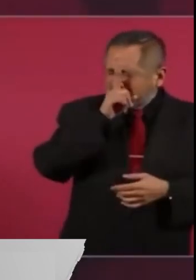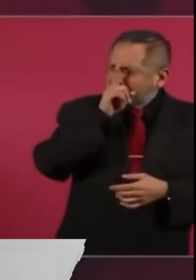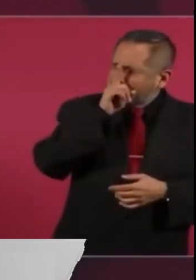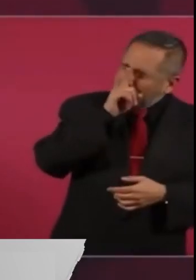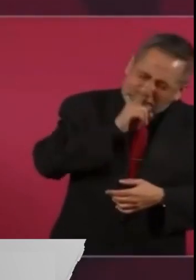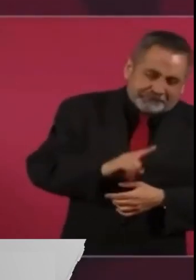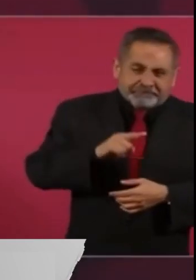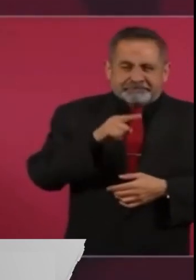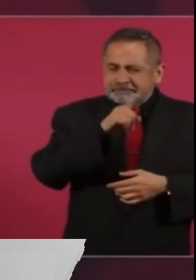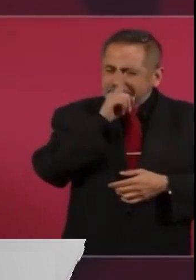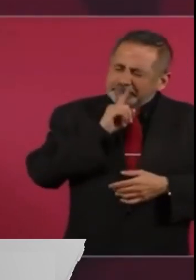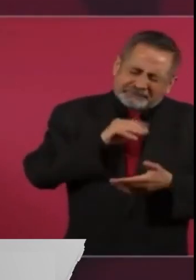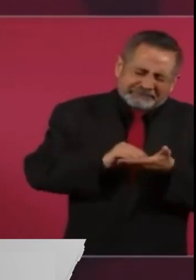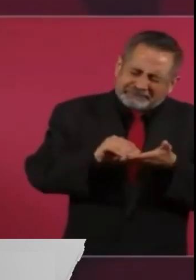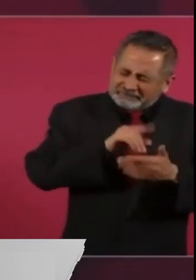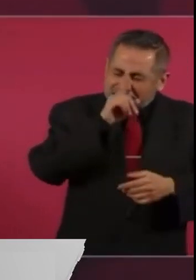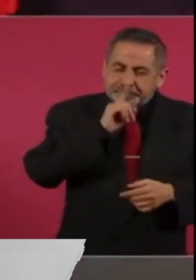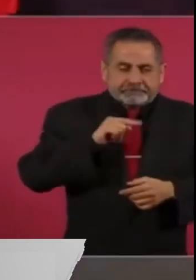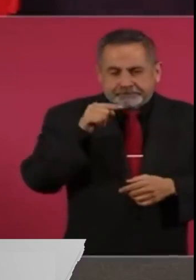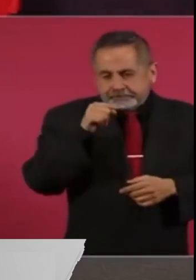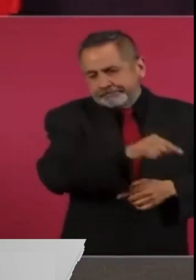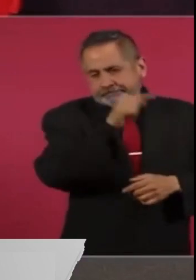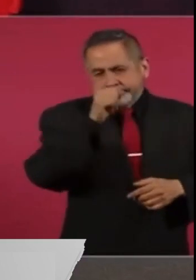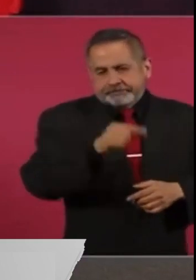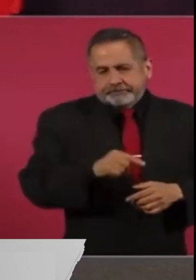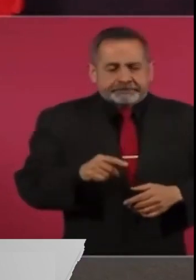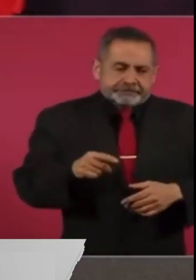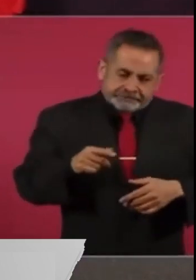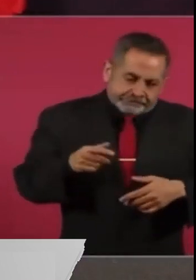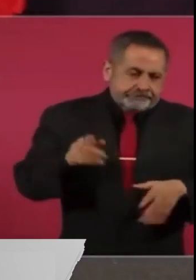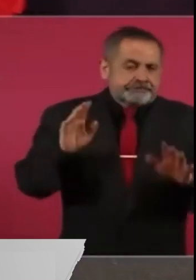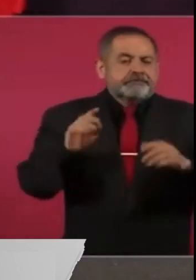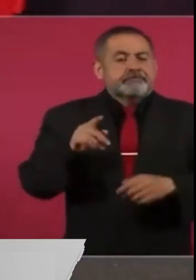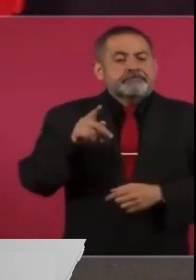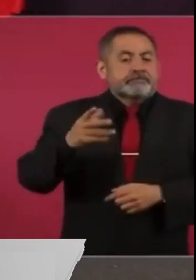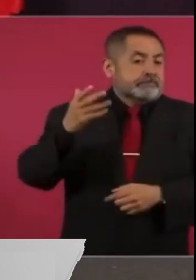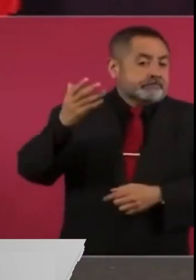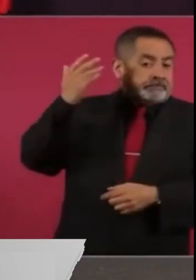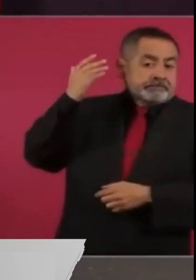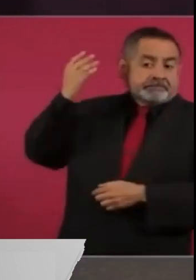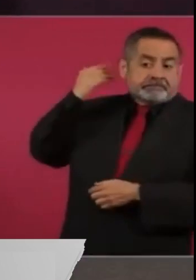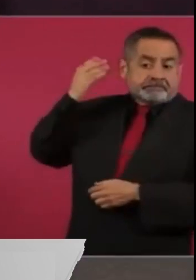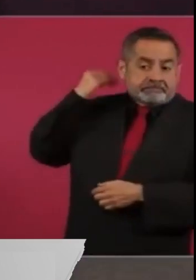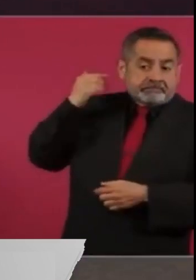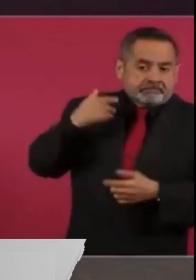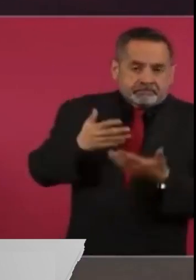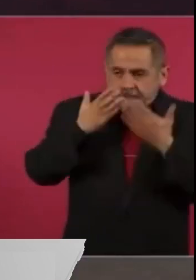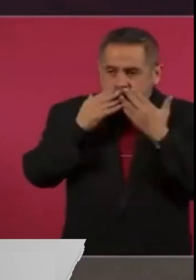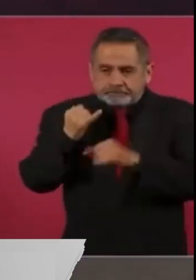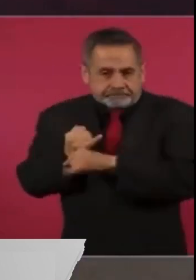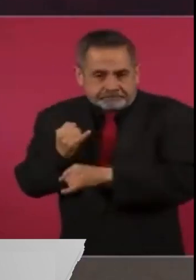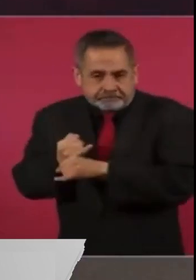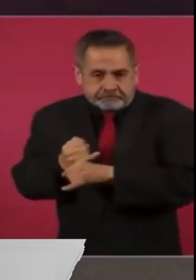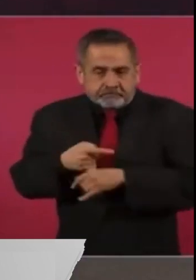calumnia. Pero en aquel entonces, pues todo estaba controlado,